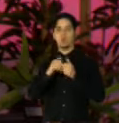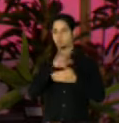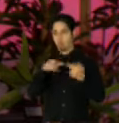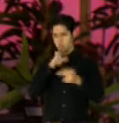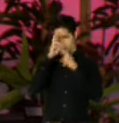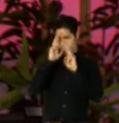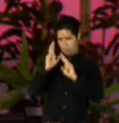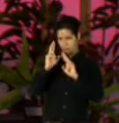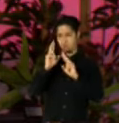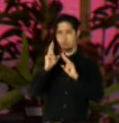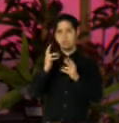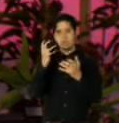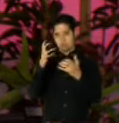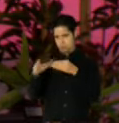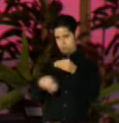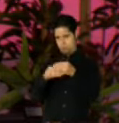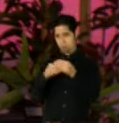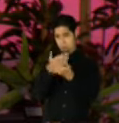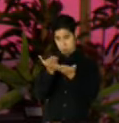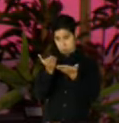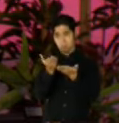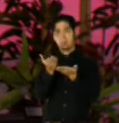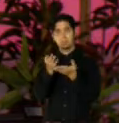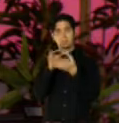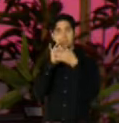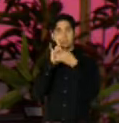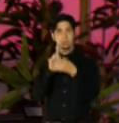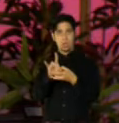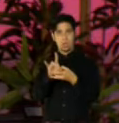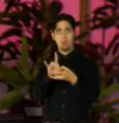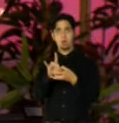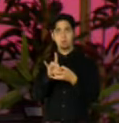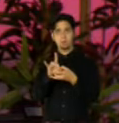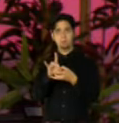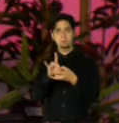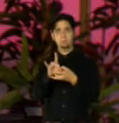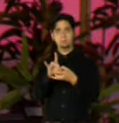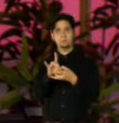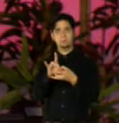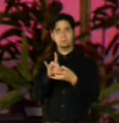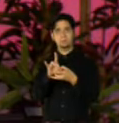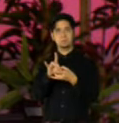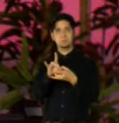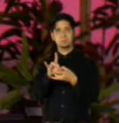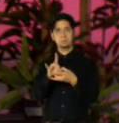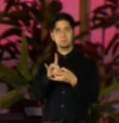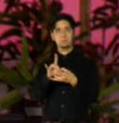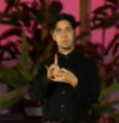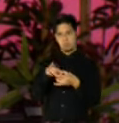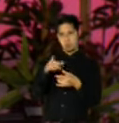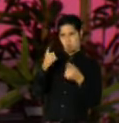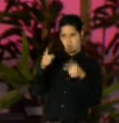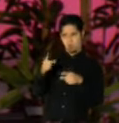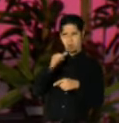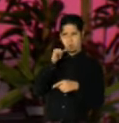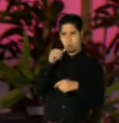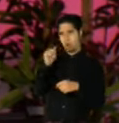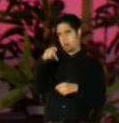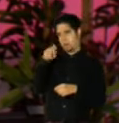¿verdad? ¿Algo adicional que quiera añadir a lo que se ha hablado desde el de días pasados y a lo que salió a relucir ayer con